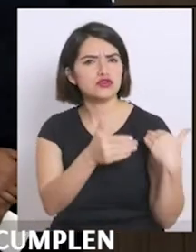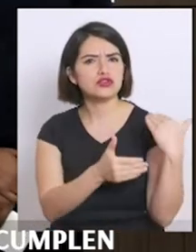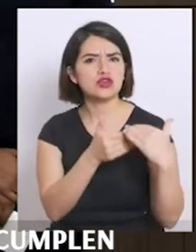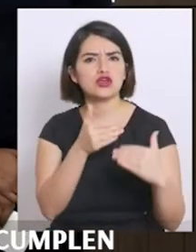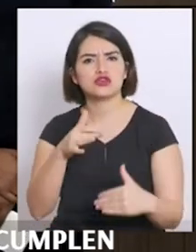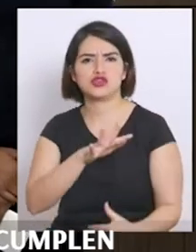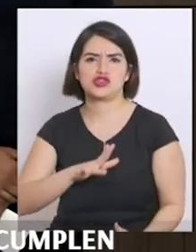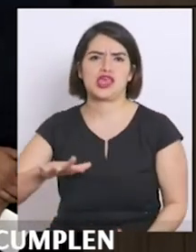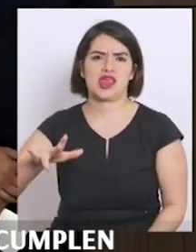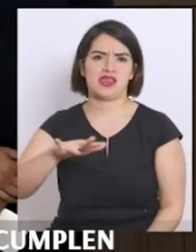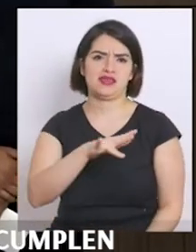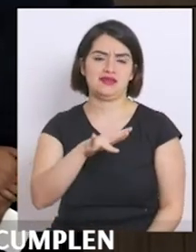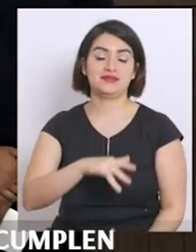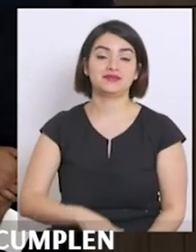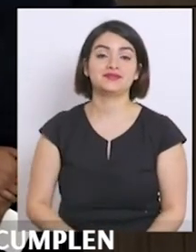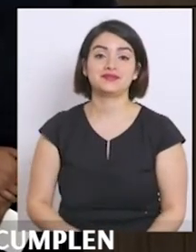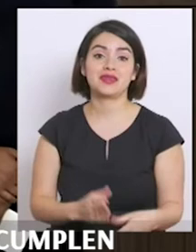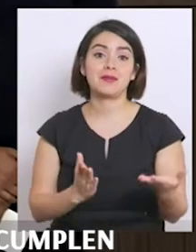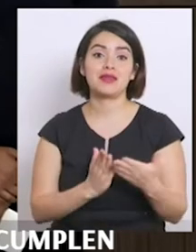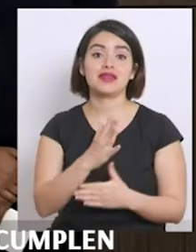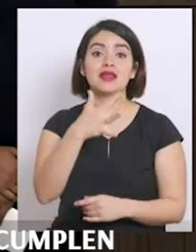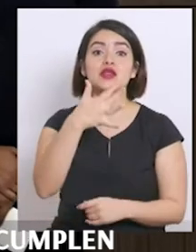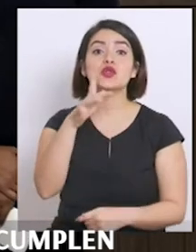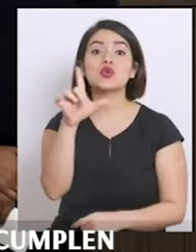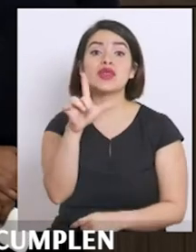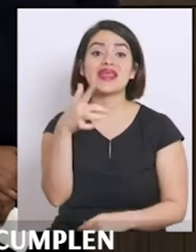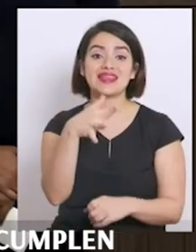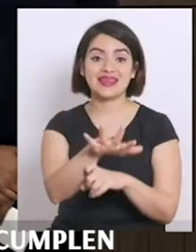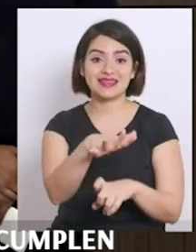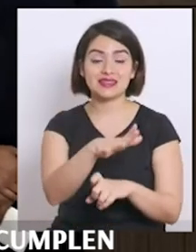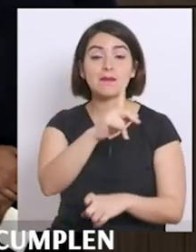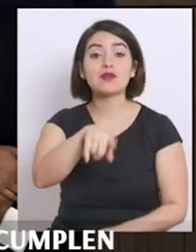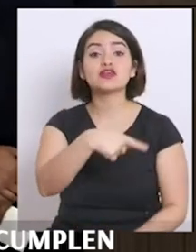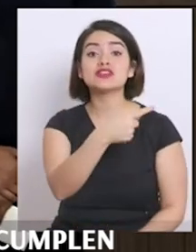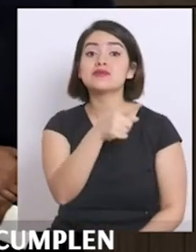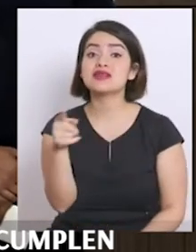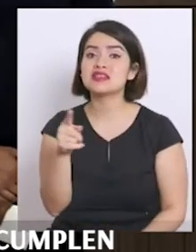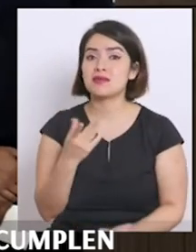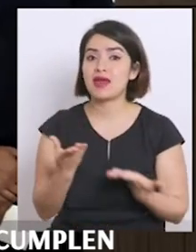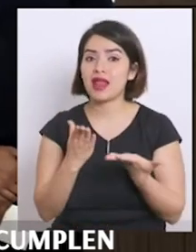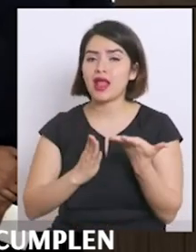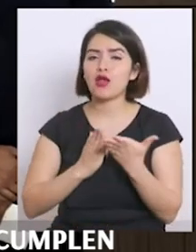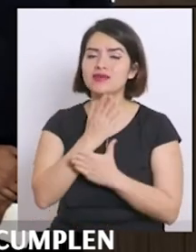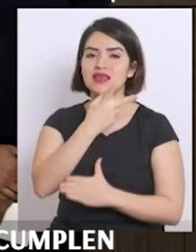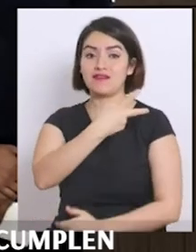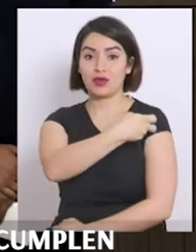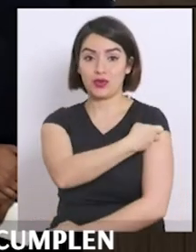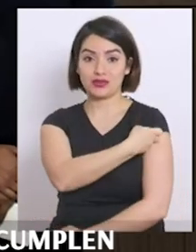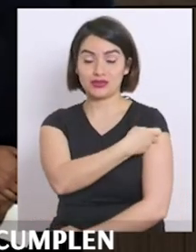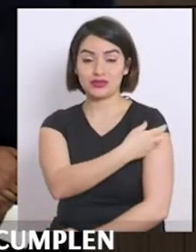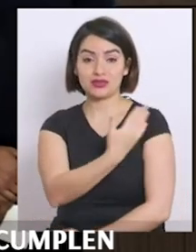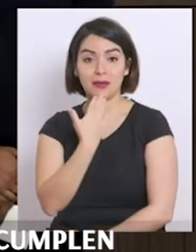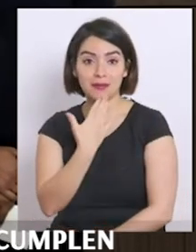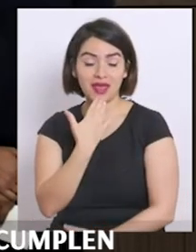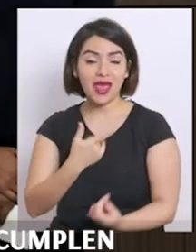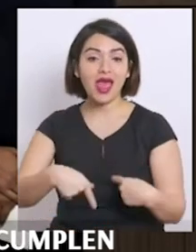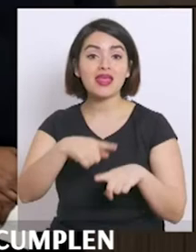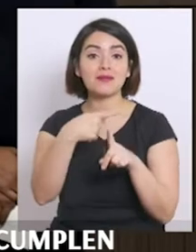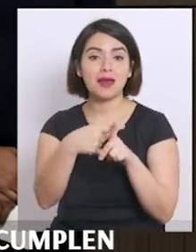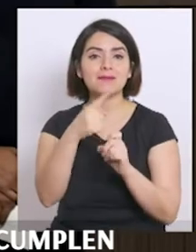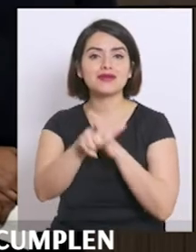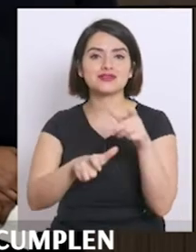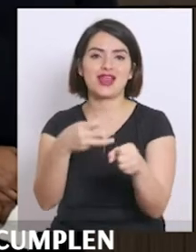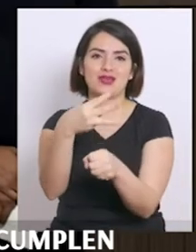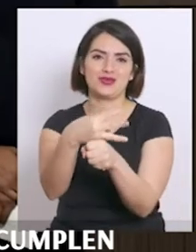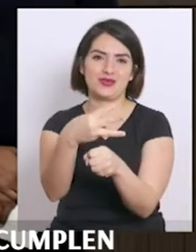la sociedad. A partir del lunes 15, la próxima semana, vamos a empezar a vacunar, además, a los